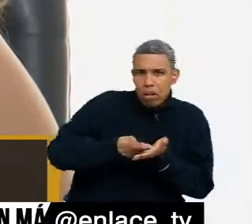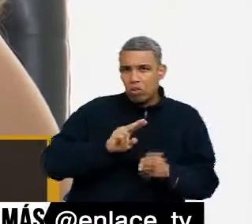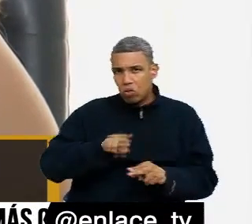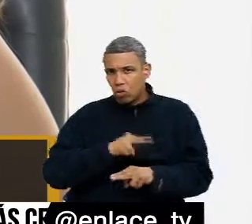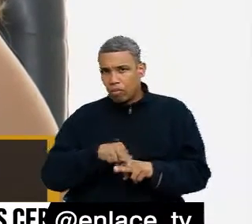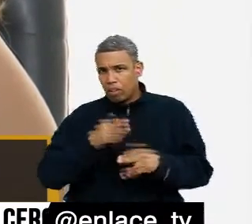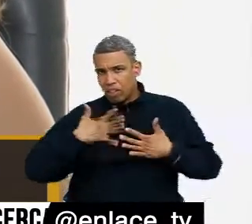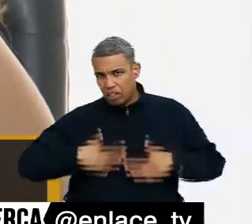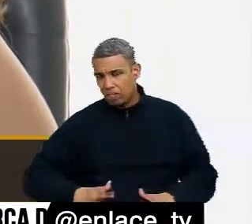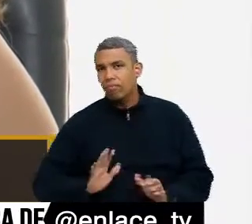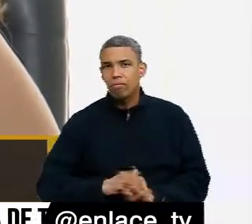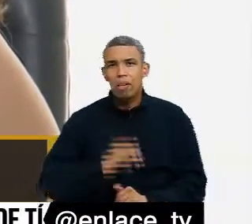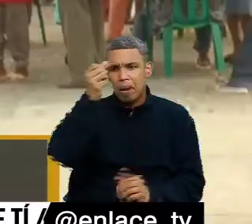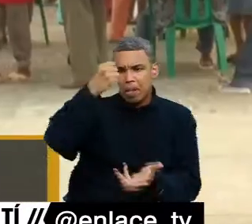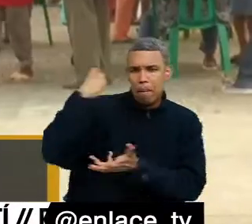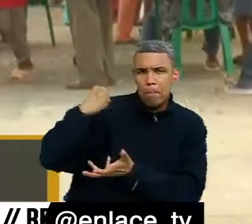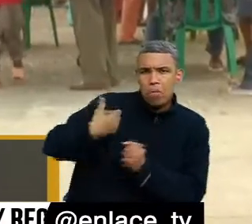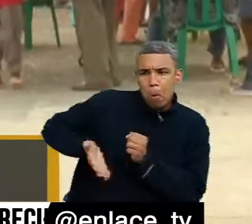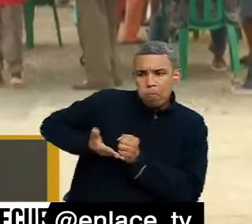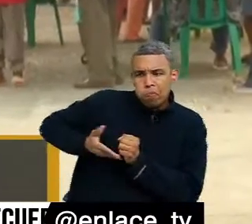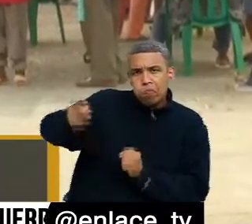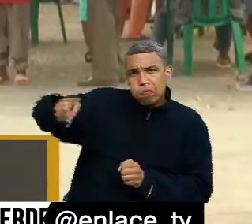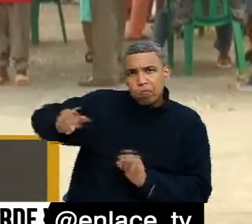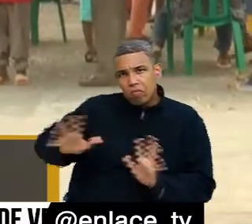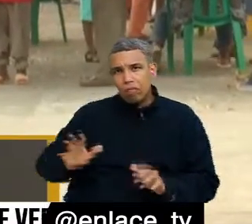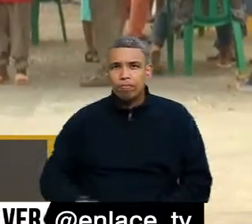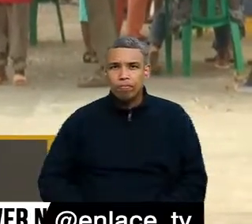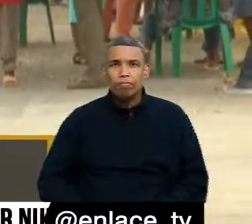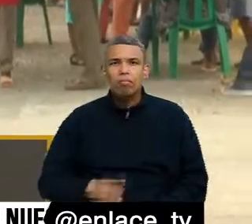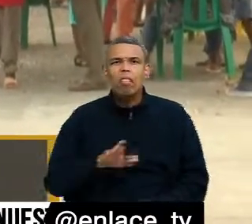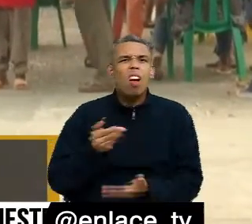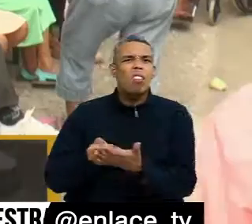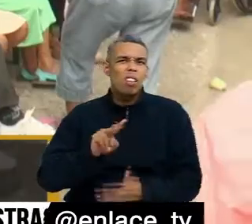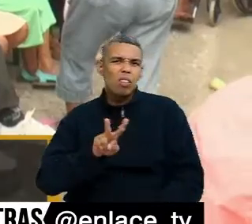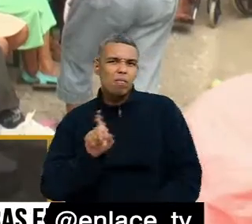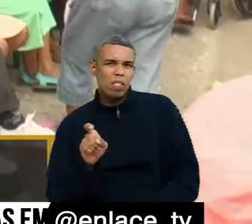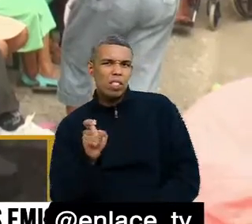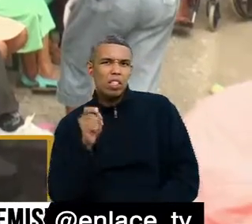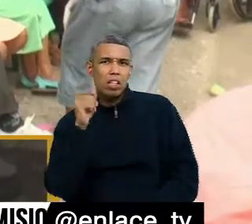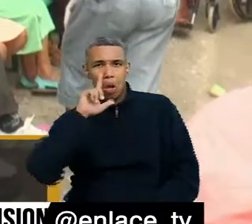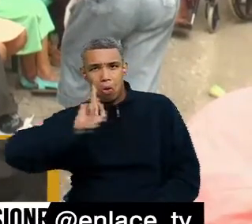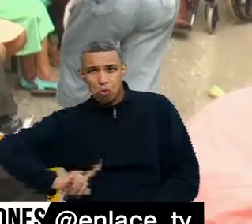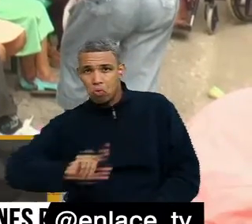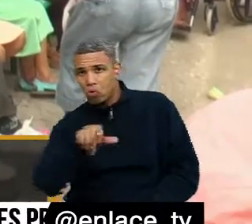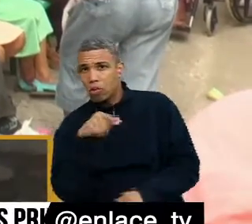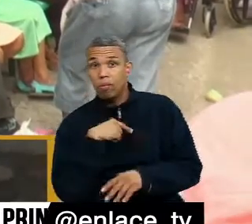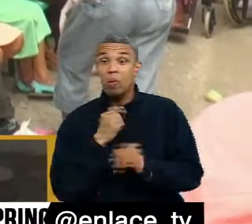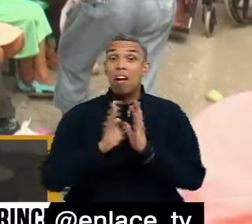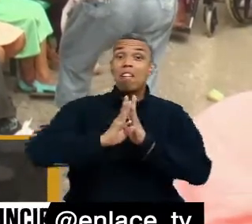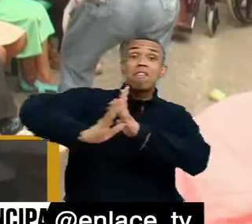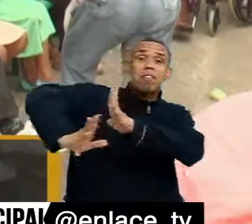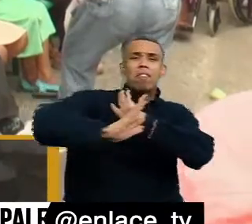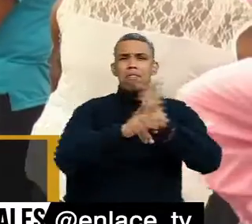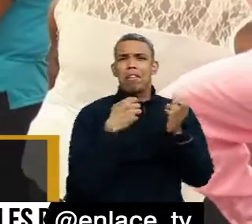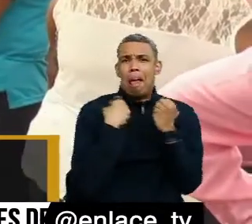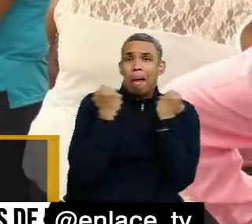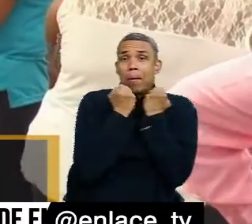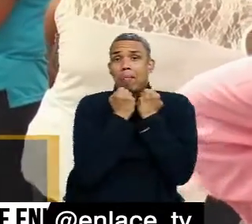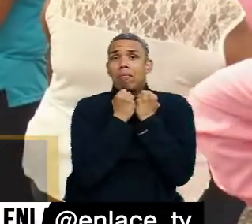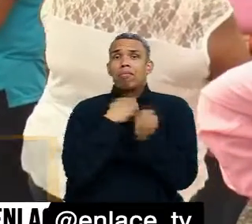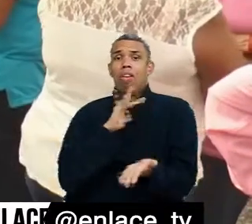hace la asignación del recurso completo. Los pagos se efectuarán hasta el 26 de julio. Por ello se espera que no se presenten congestiones en